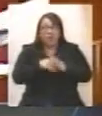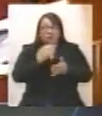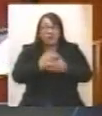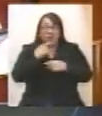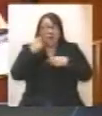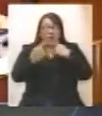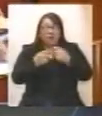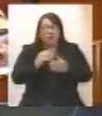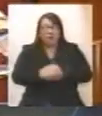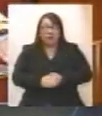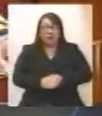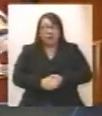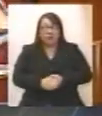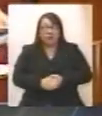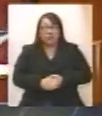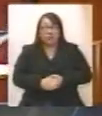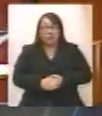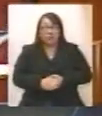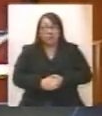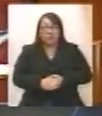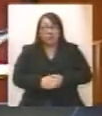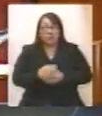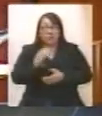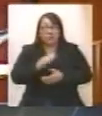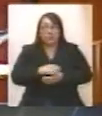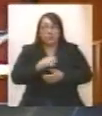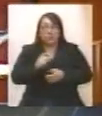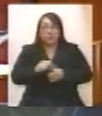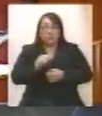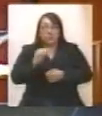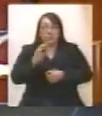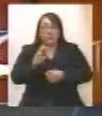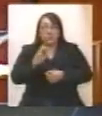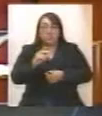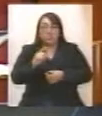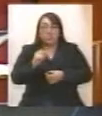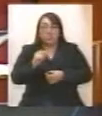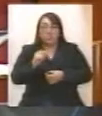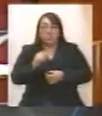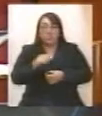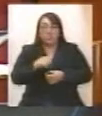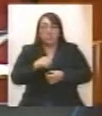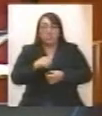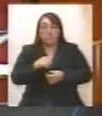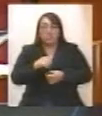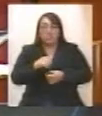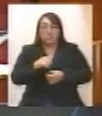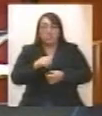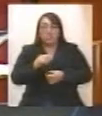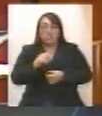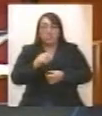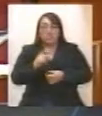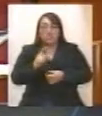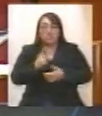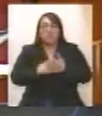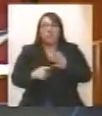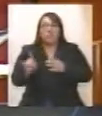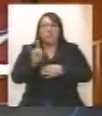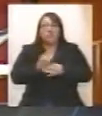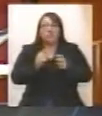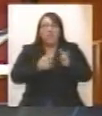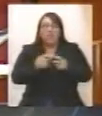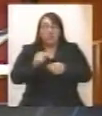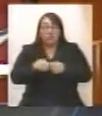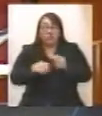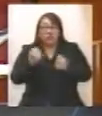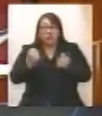número de víctimas asociadas al hurto y robo en la calle, consumo de drogas, uso de armas de fuego y la